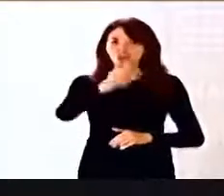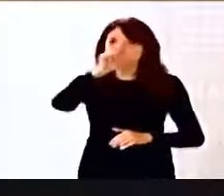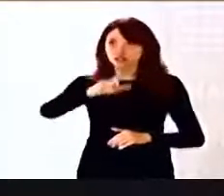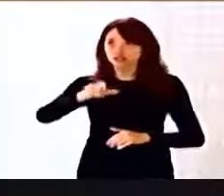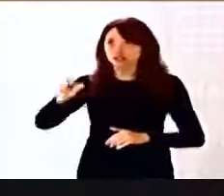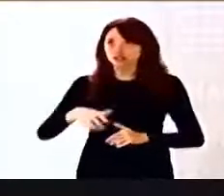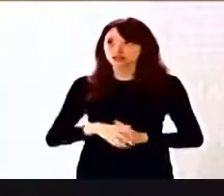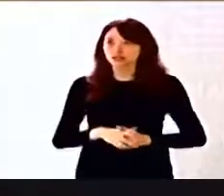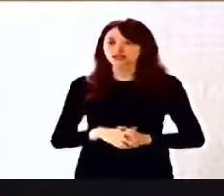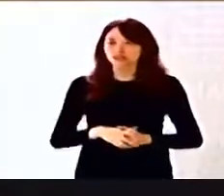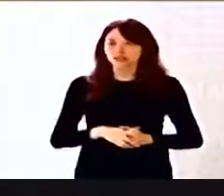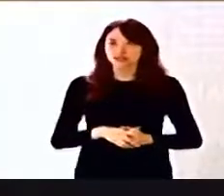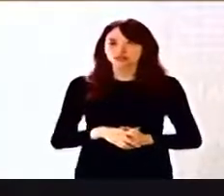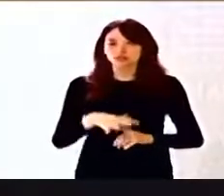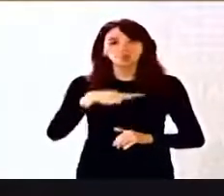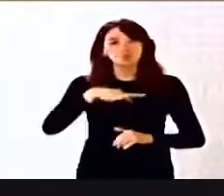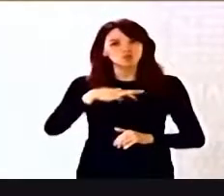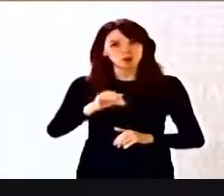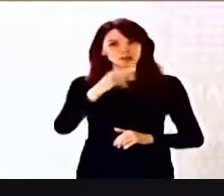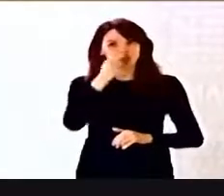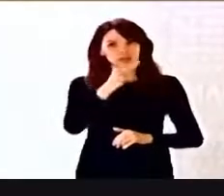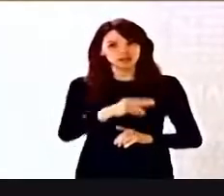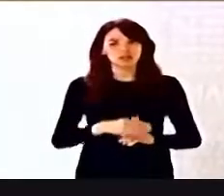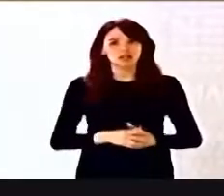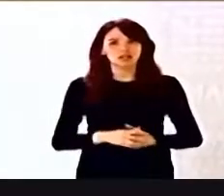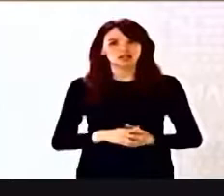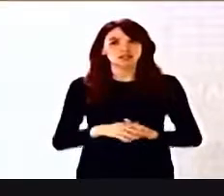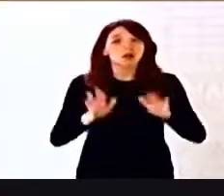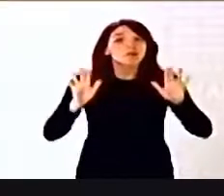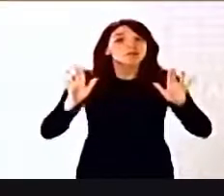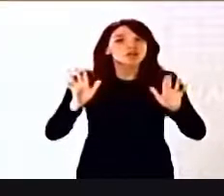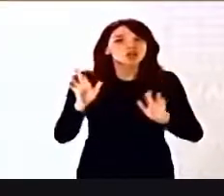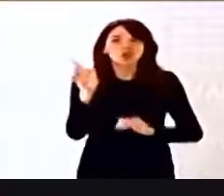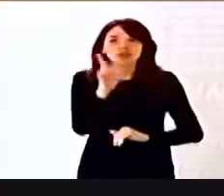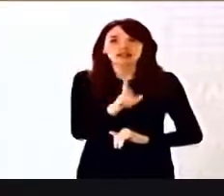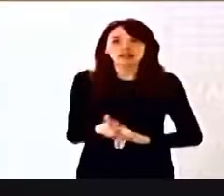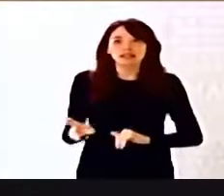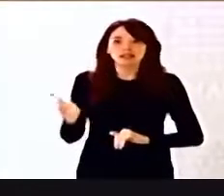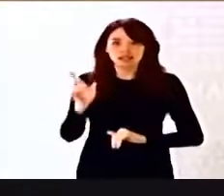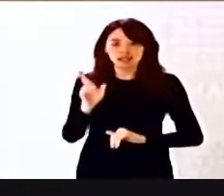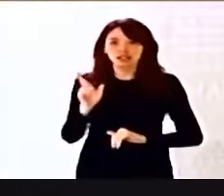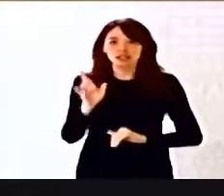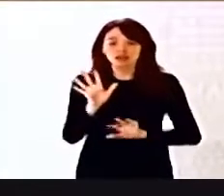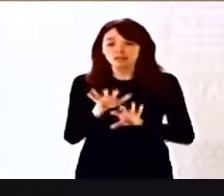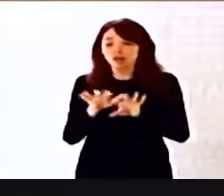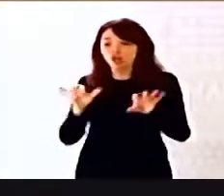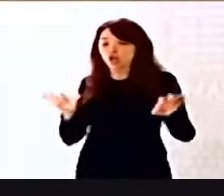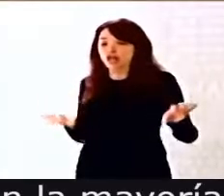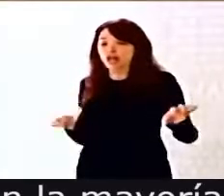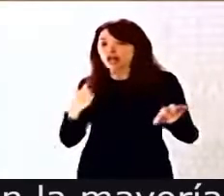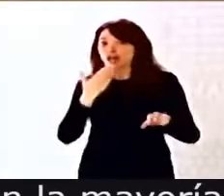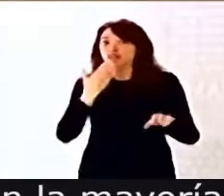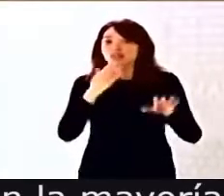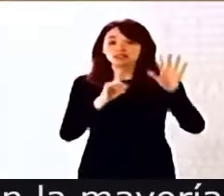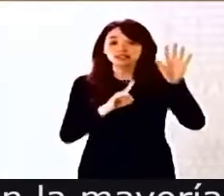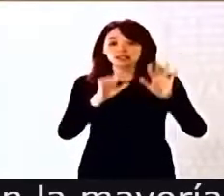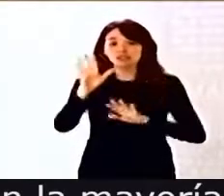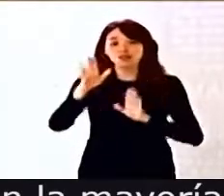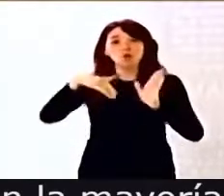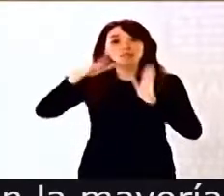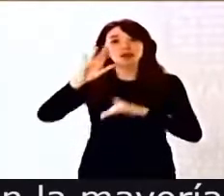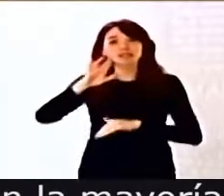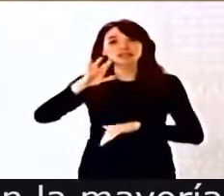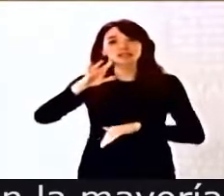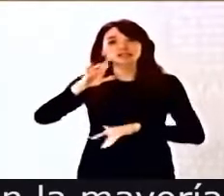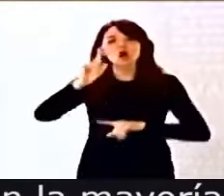se pueden visitar a esas personas, pero, insisto, la mayoría de las personas que tienen más de 65 años tienen varios problemas